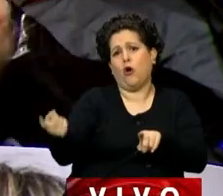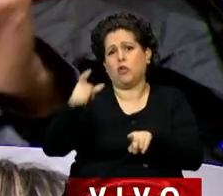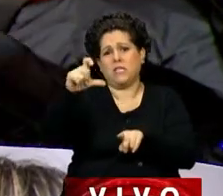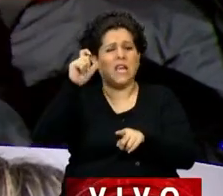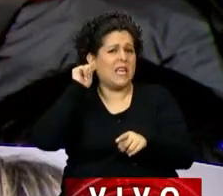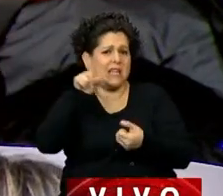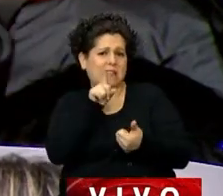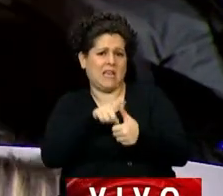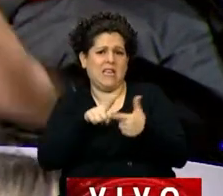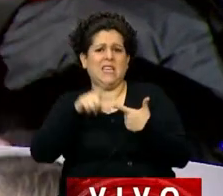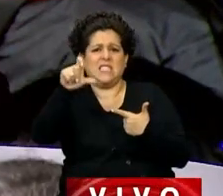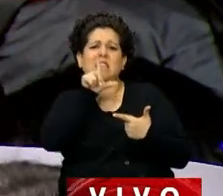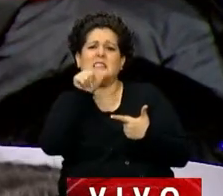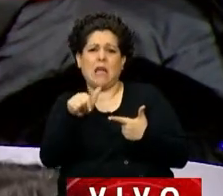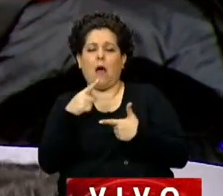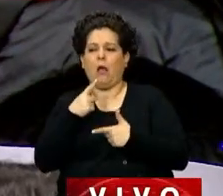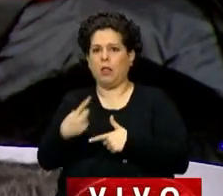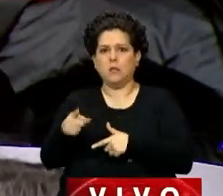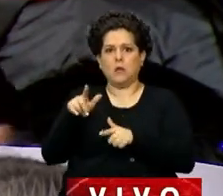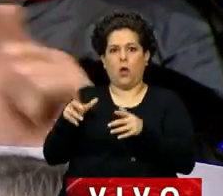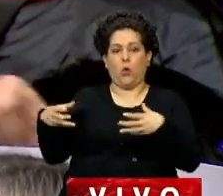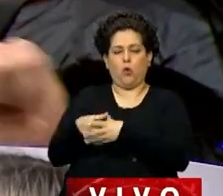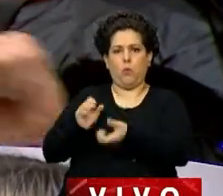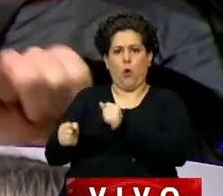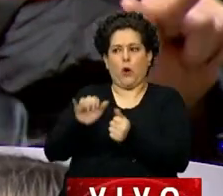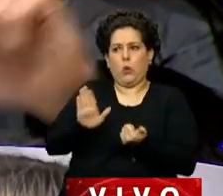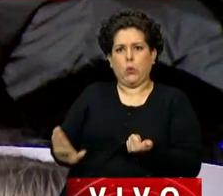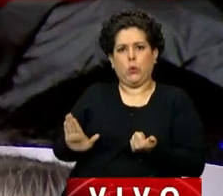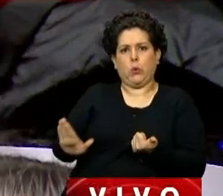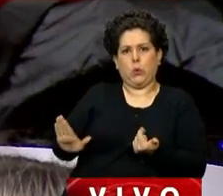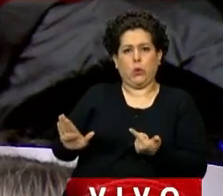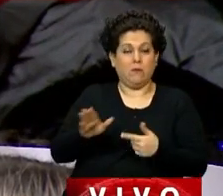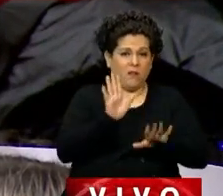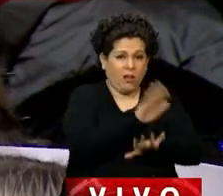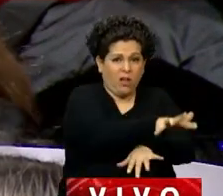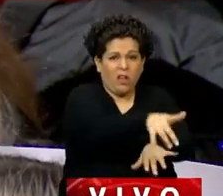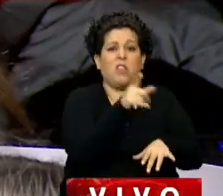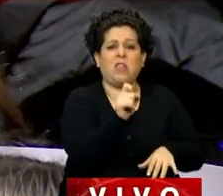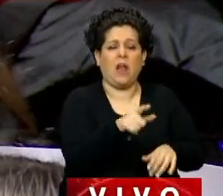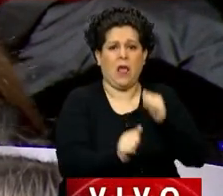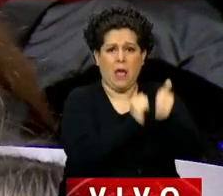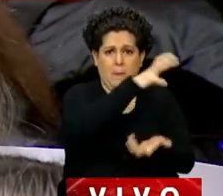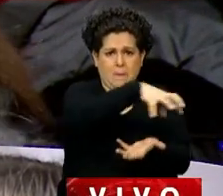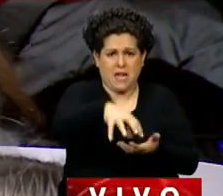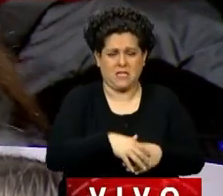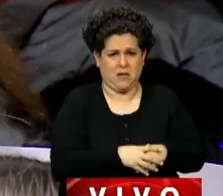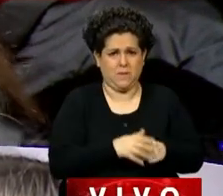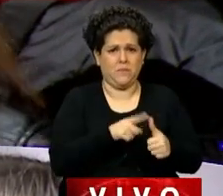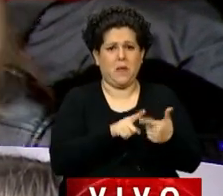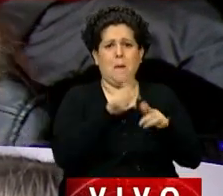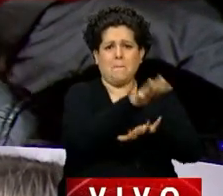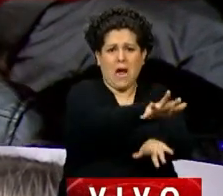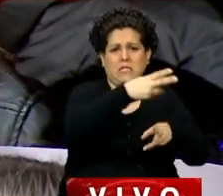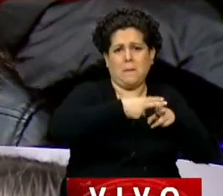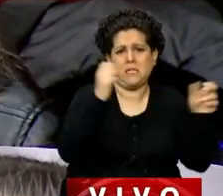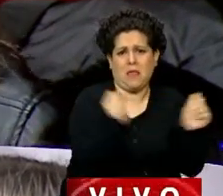y la CTA le atan las manos al movimiento obrero, las que salen a la calle a pelear son las patronales, organizan lockout, organizan marchas a Plaza